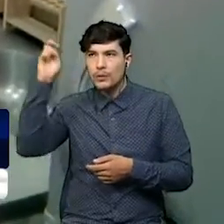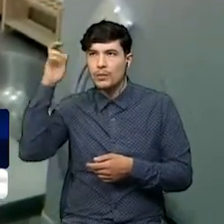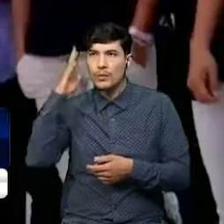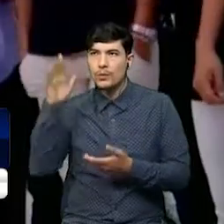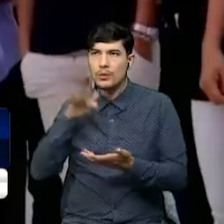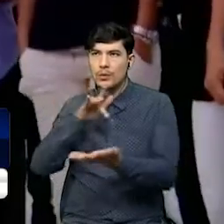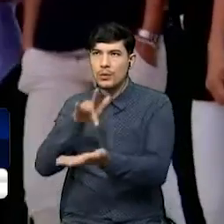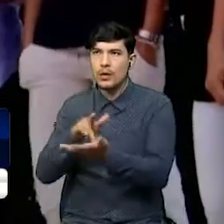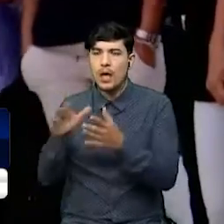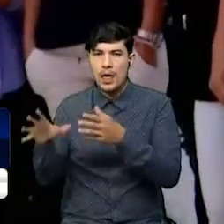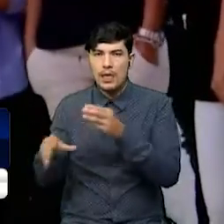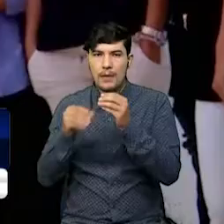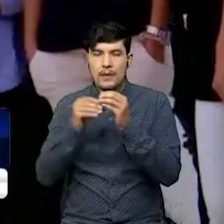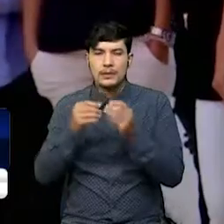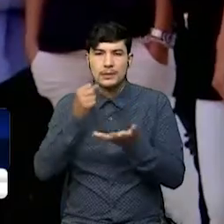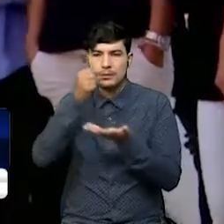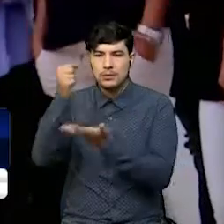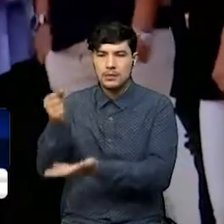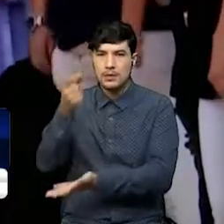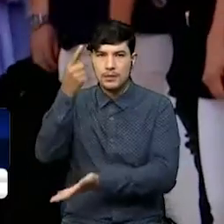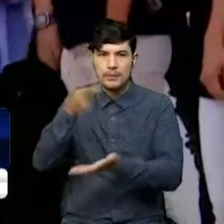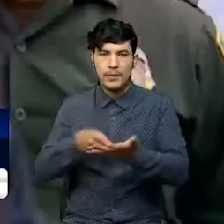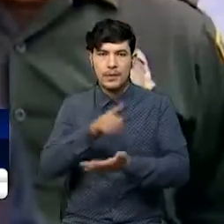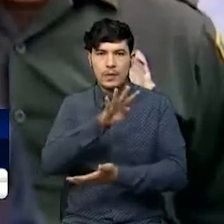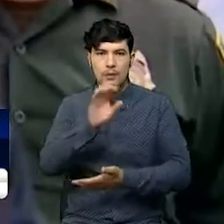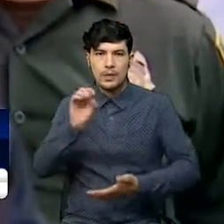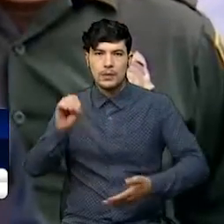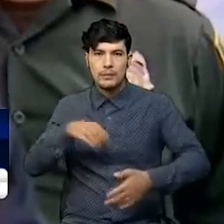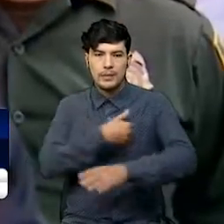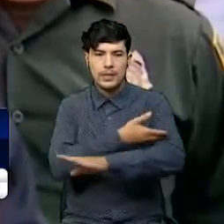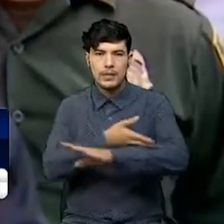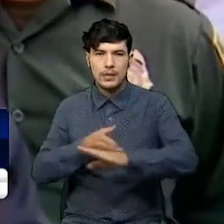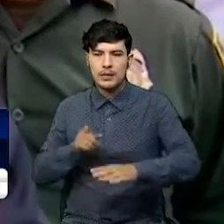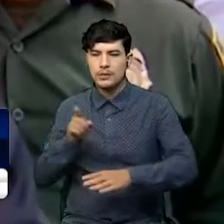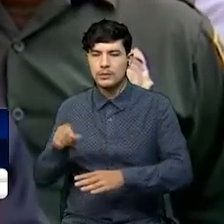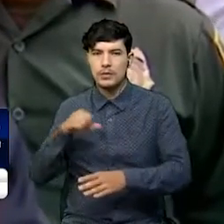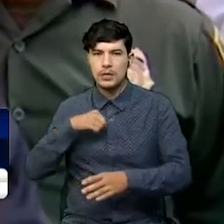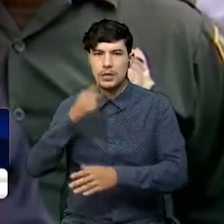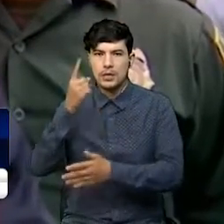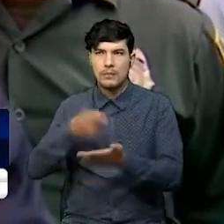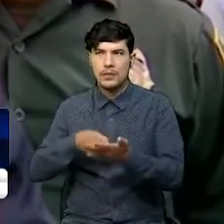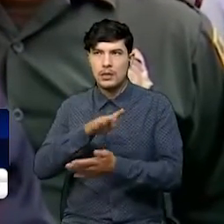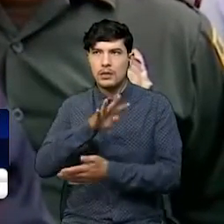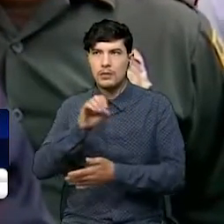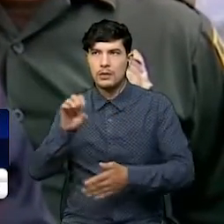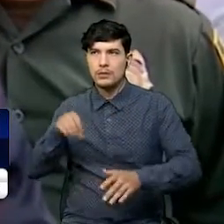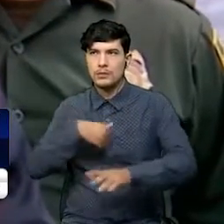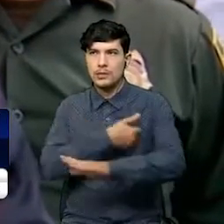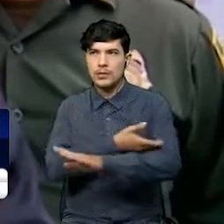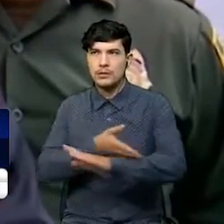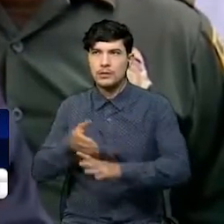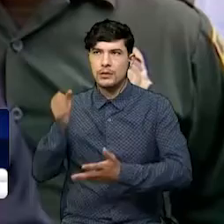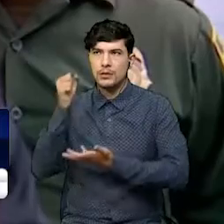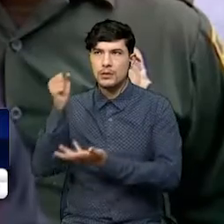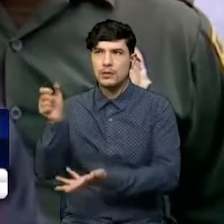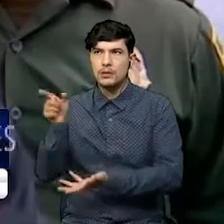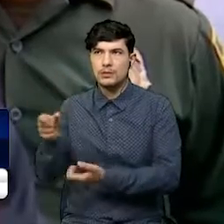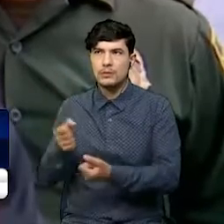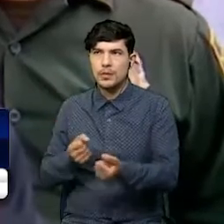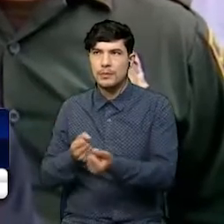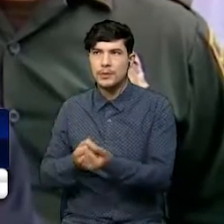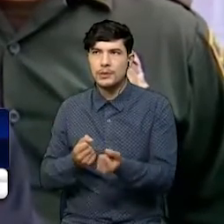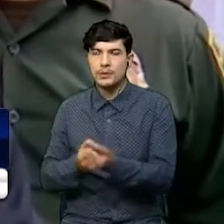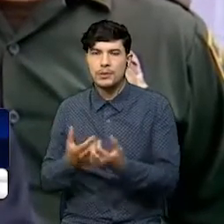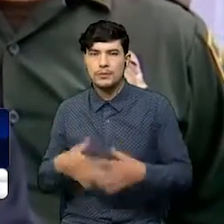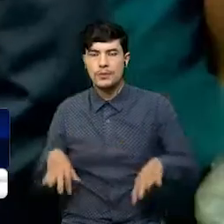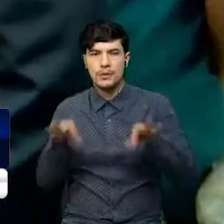habló de la inversión de 1.400 millones de pesos. Que tiene un costo de cerca de 1.400 millones de pesos, que es un apoyo